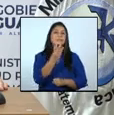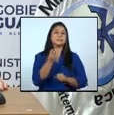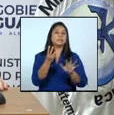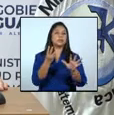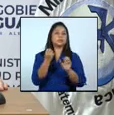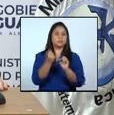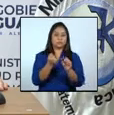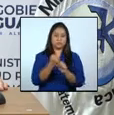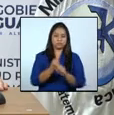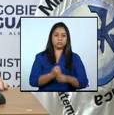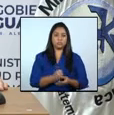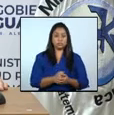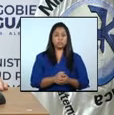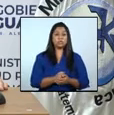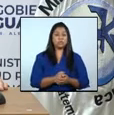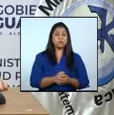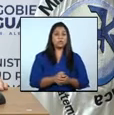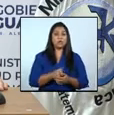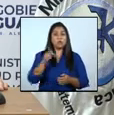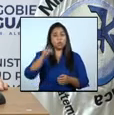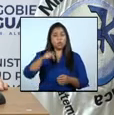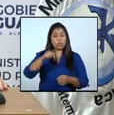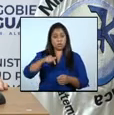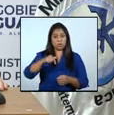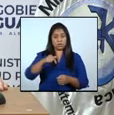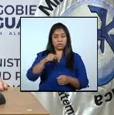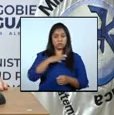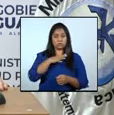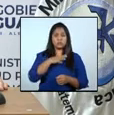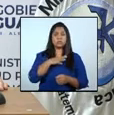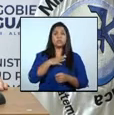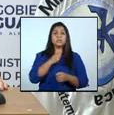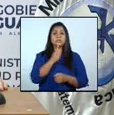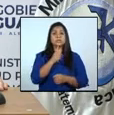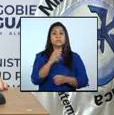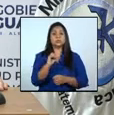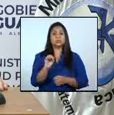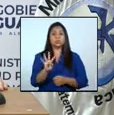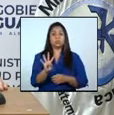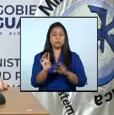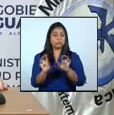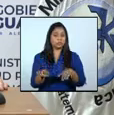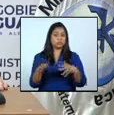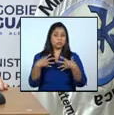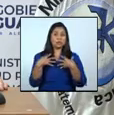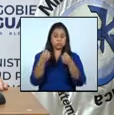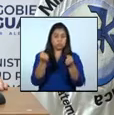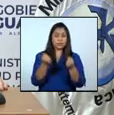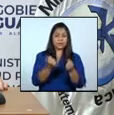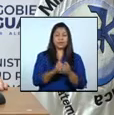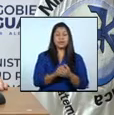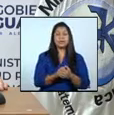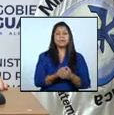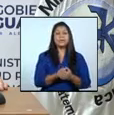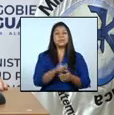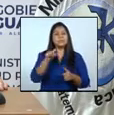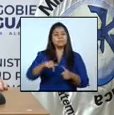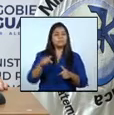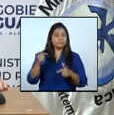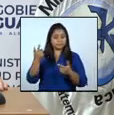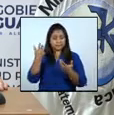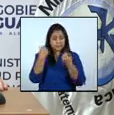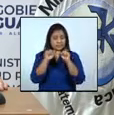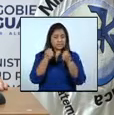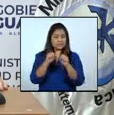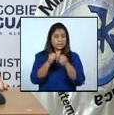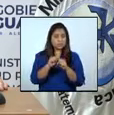años. Tuvimos este día 104 pacientes recuperados y a esta hora se han